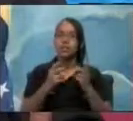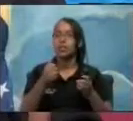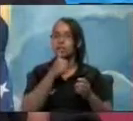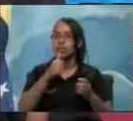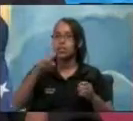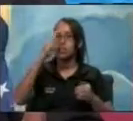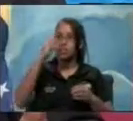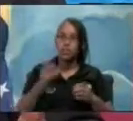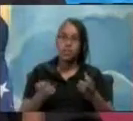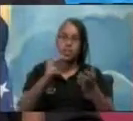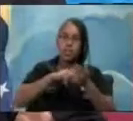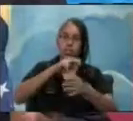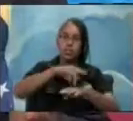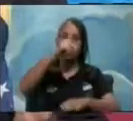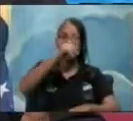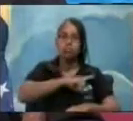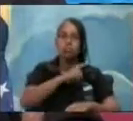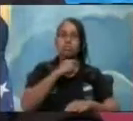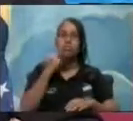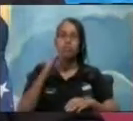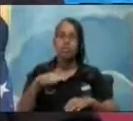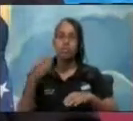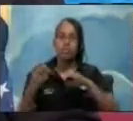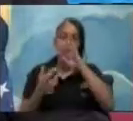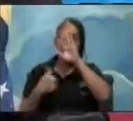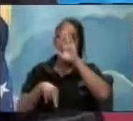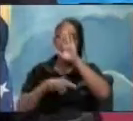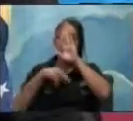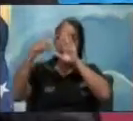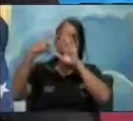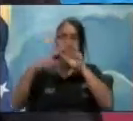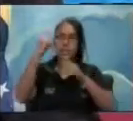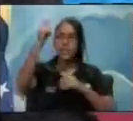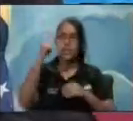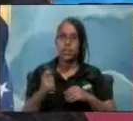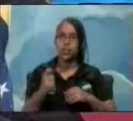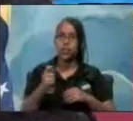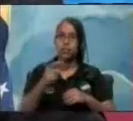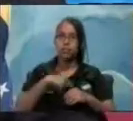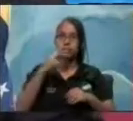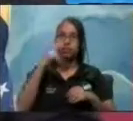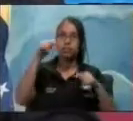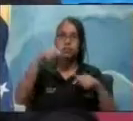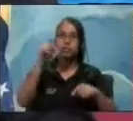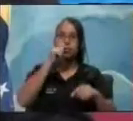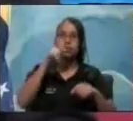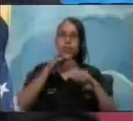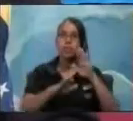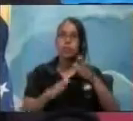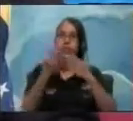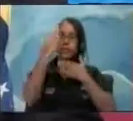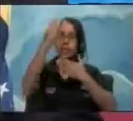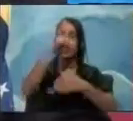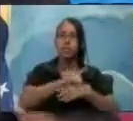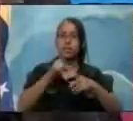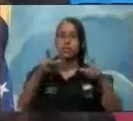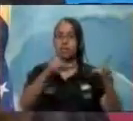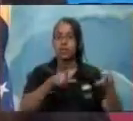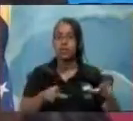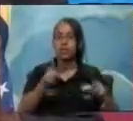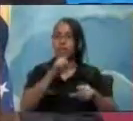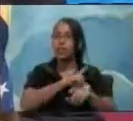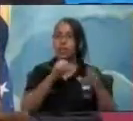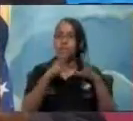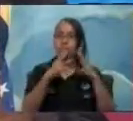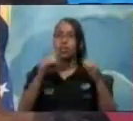resucitó de los muertos, de lo cual nosotros somos testigos. Vemos aquí que está Pedro en pie delante del concilio, delante de todos